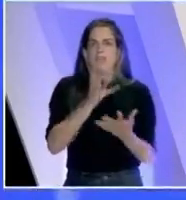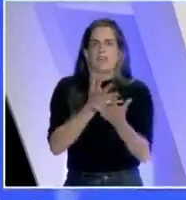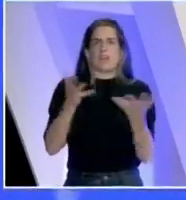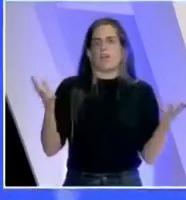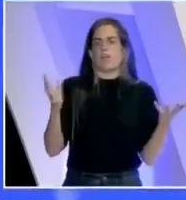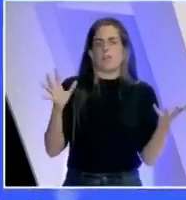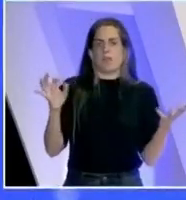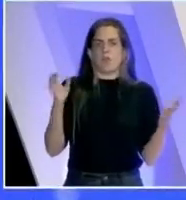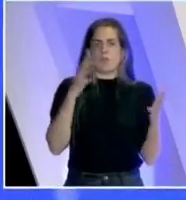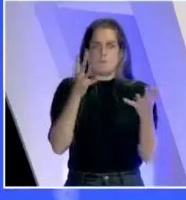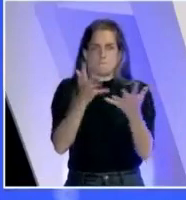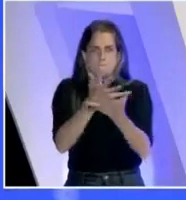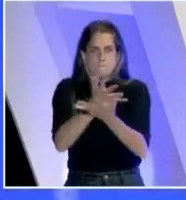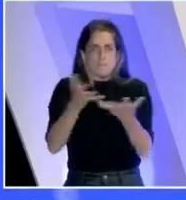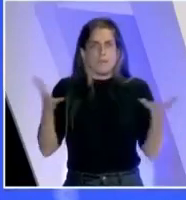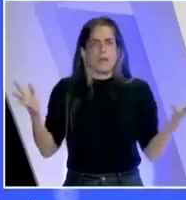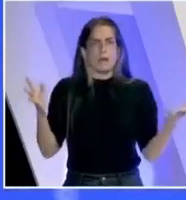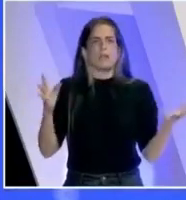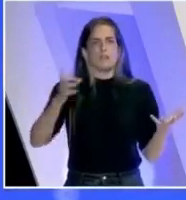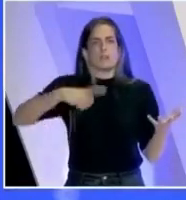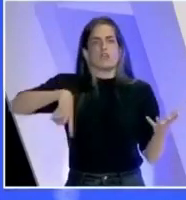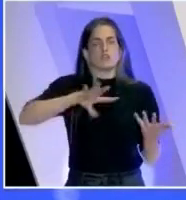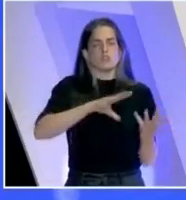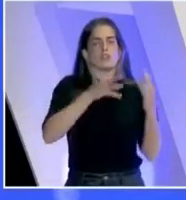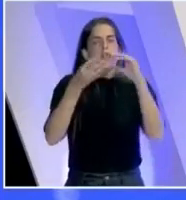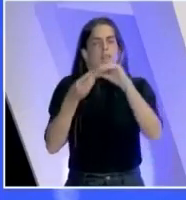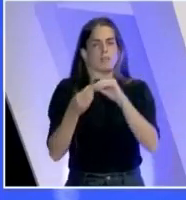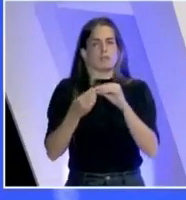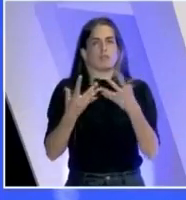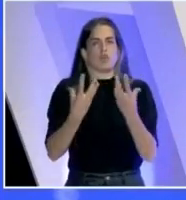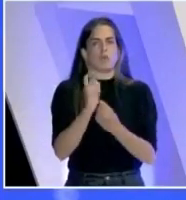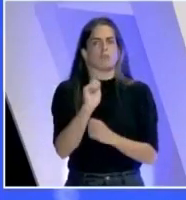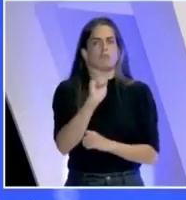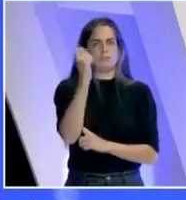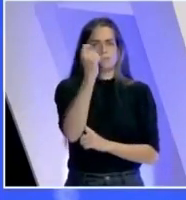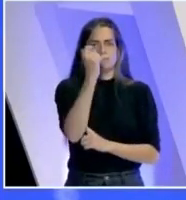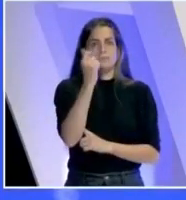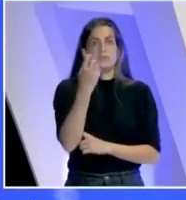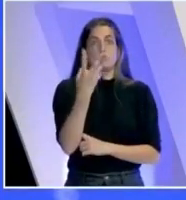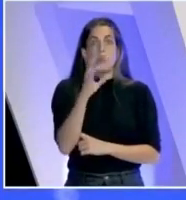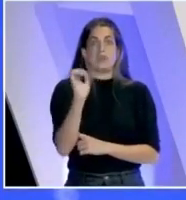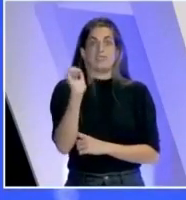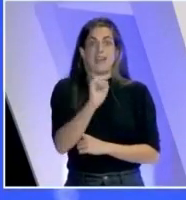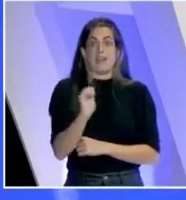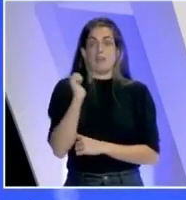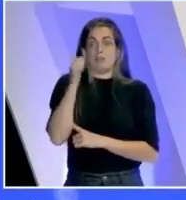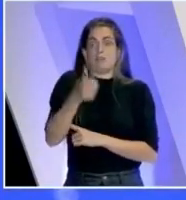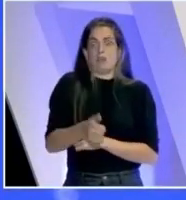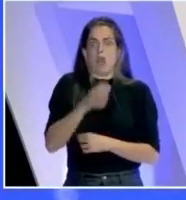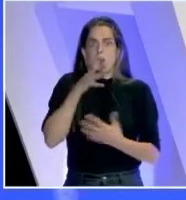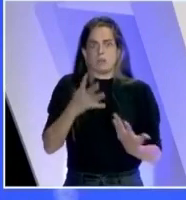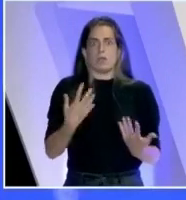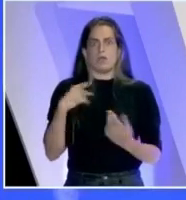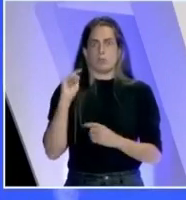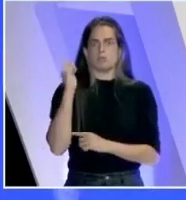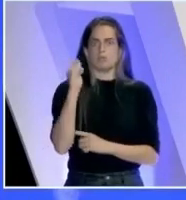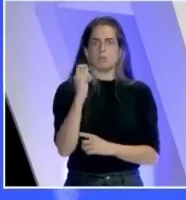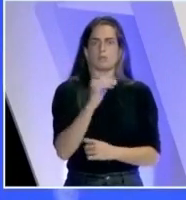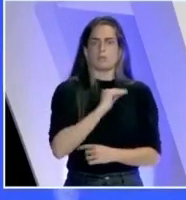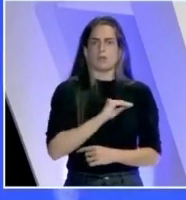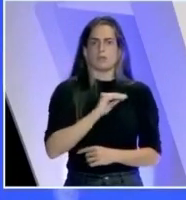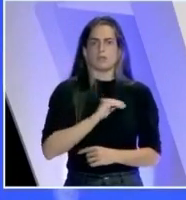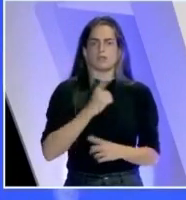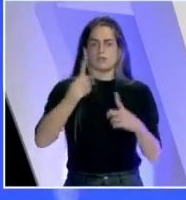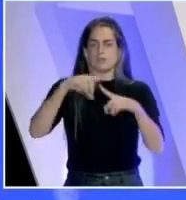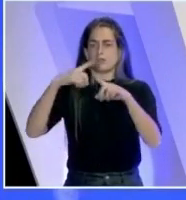en magnitud a las que ya implementamos con éxito desde hace 4 décadas hasta el momento presente. Tenemos